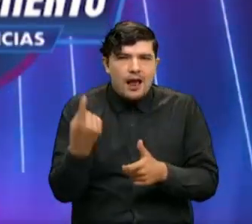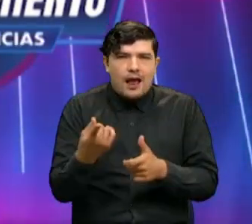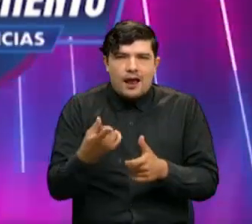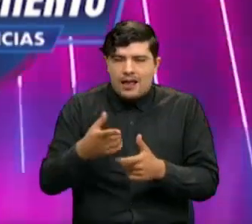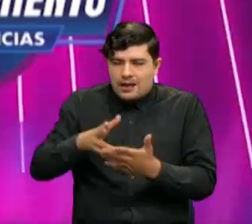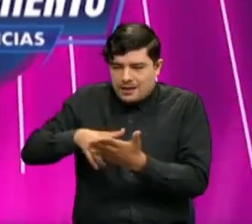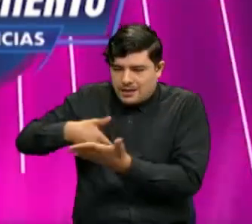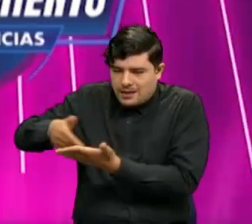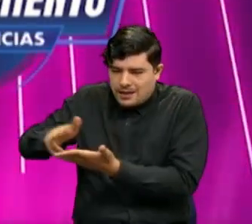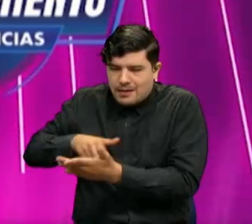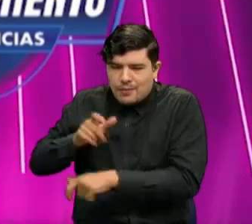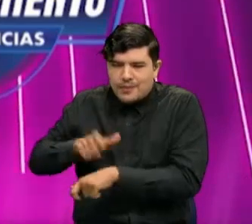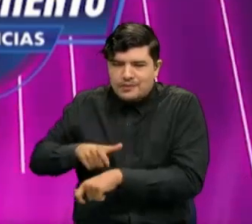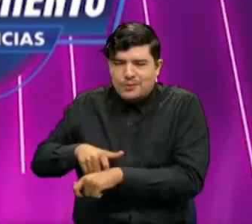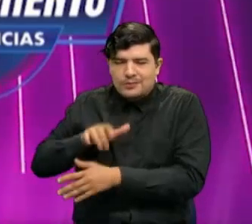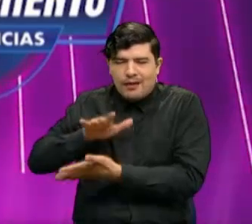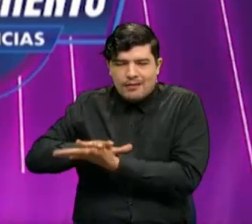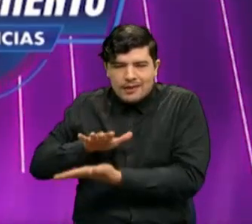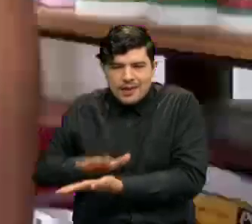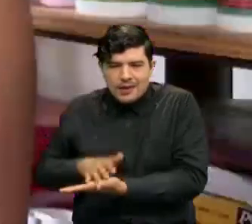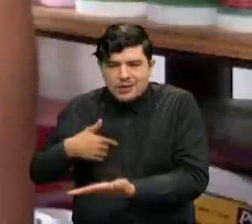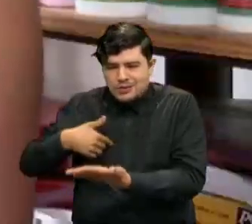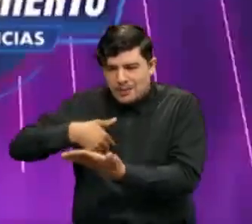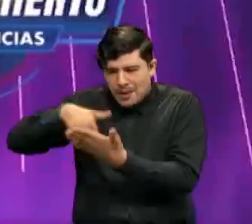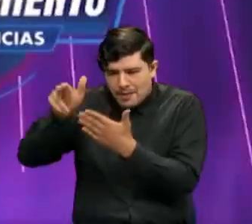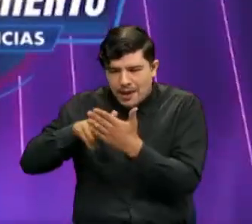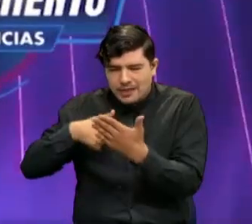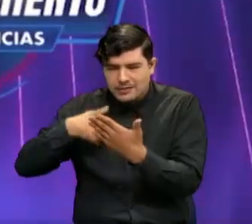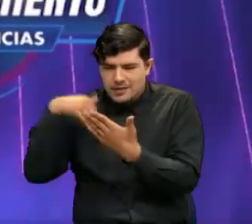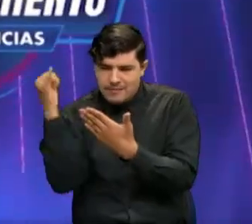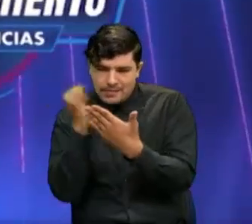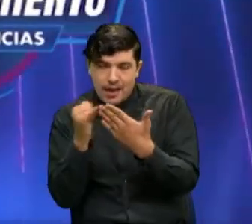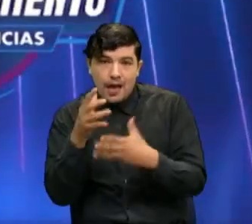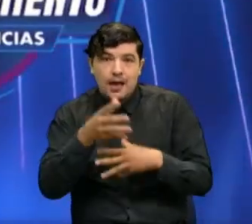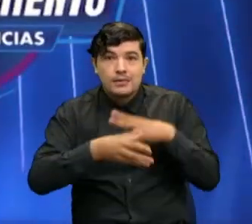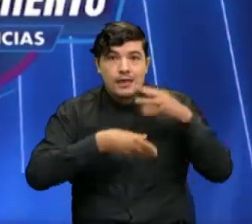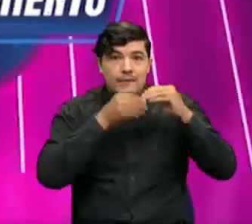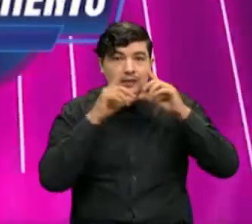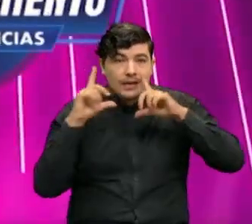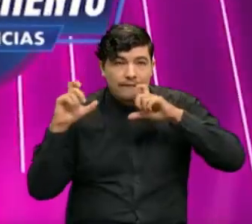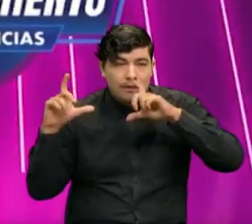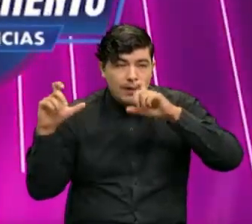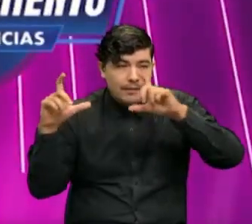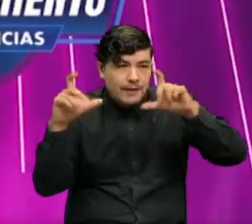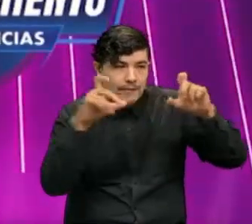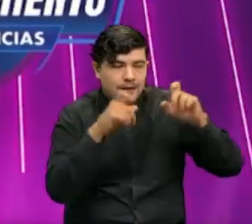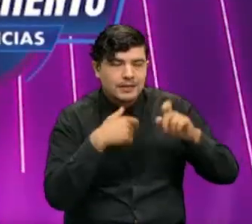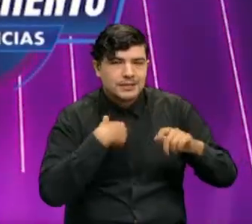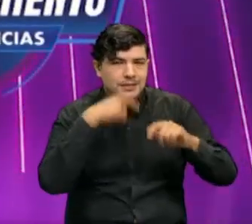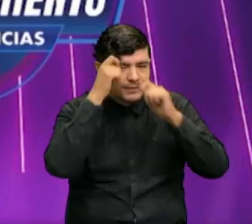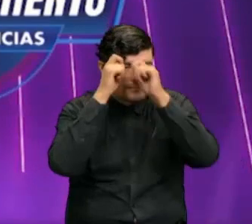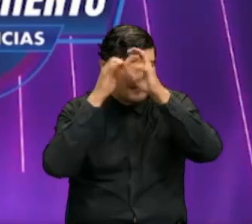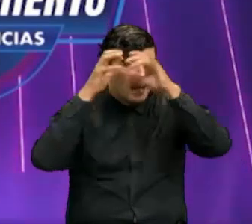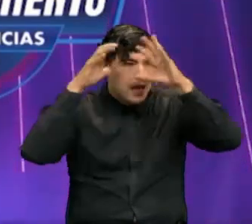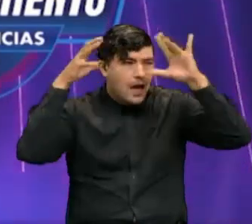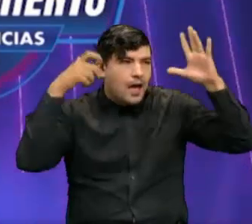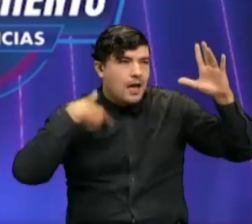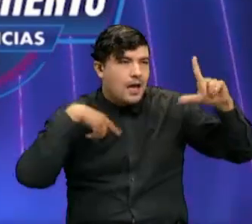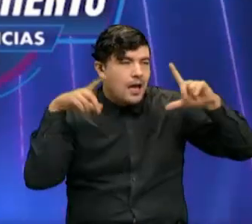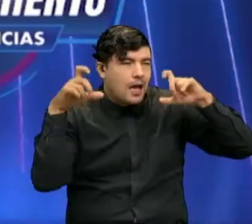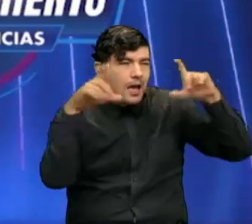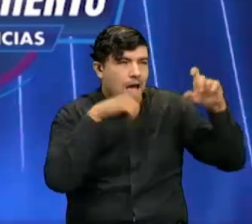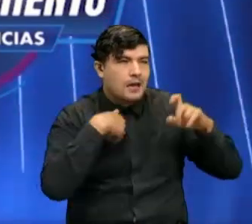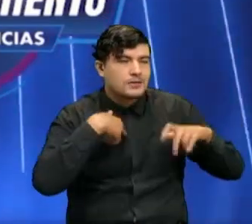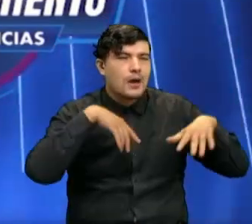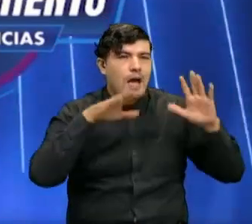con la pintura, realizar la pintura, ilustrar. Me encanta también tomar fotografías, entonces esta es una de mis inspiraciones para el